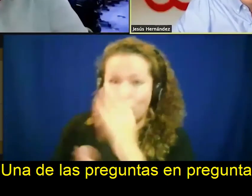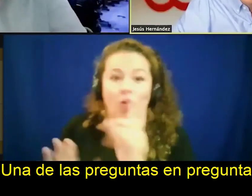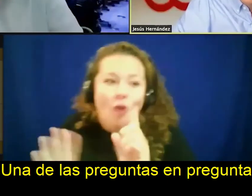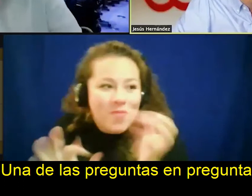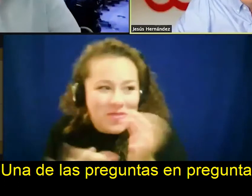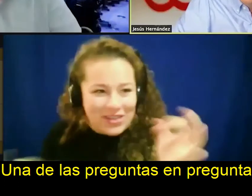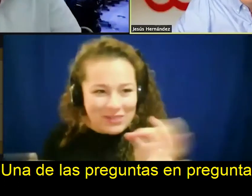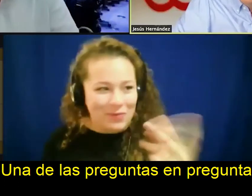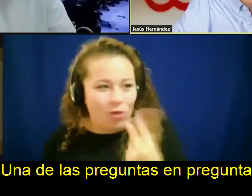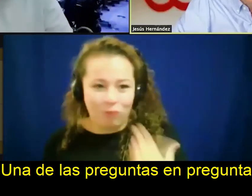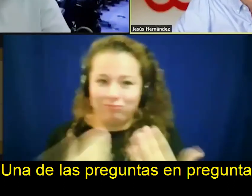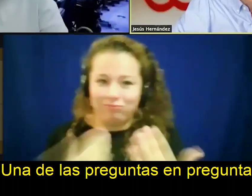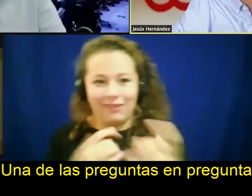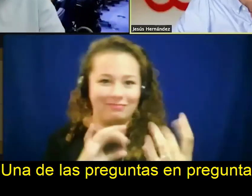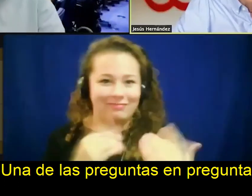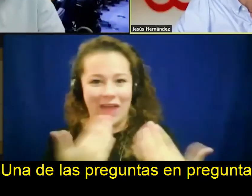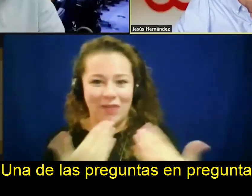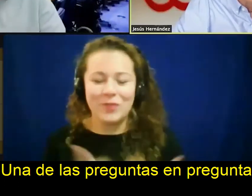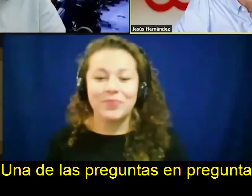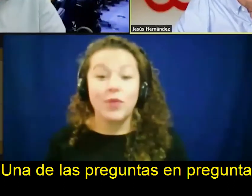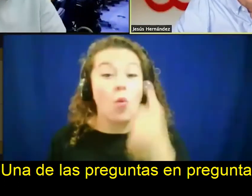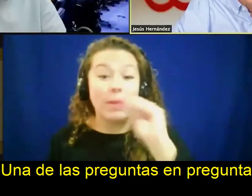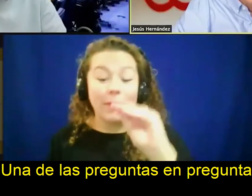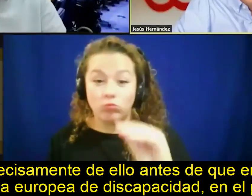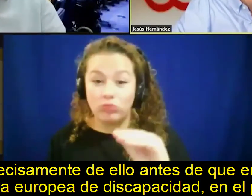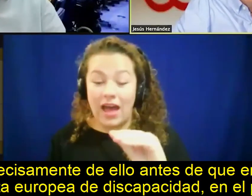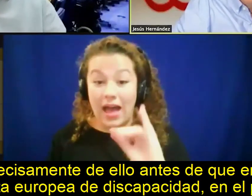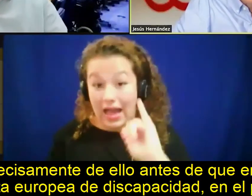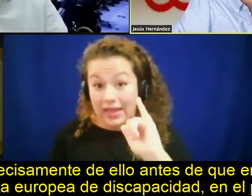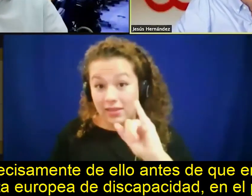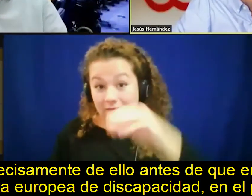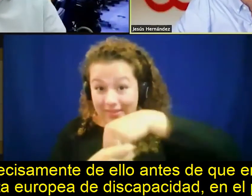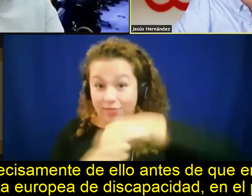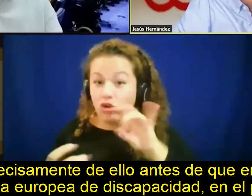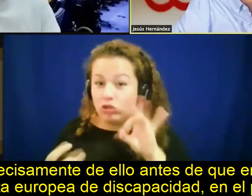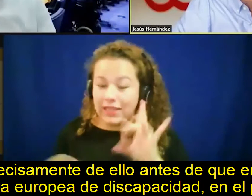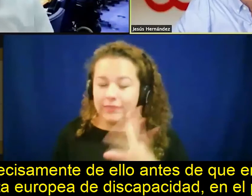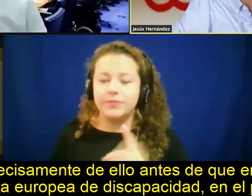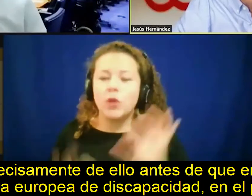hay en preguntas y respuestas, hablábamos